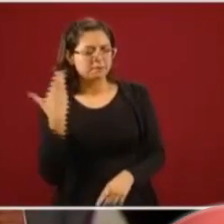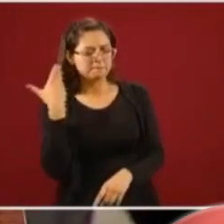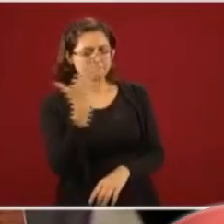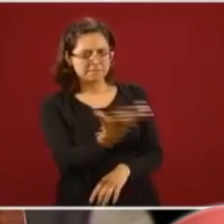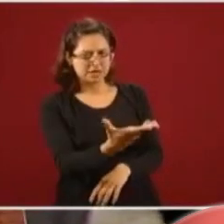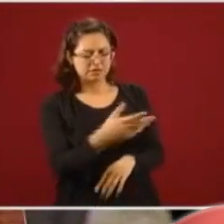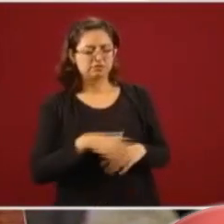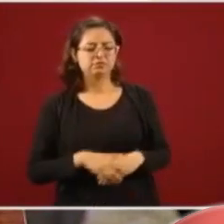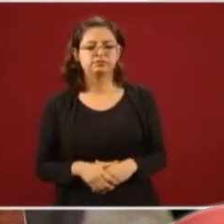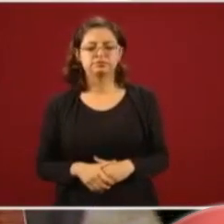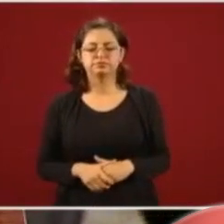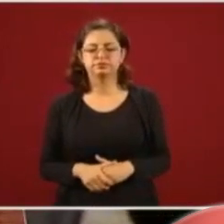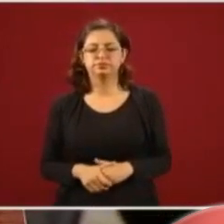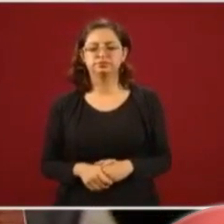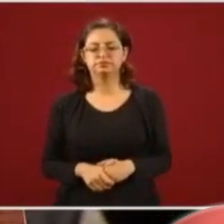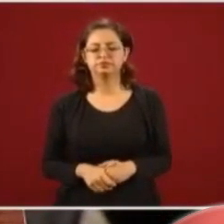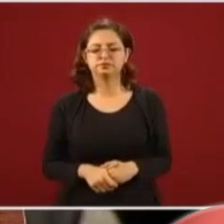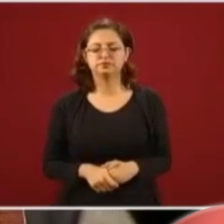que